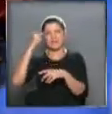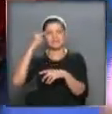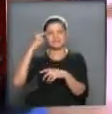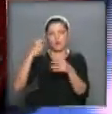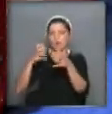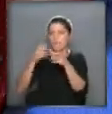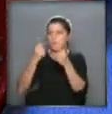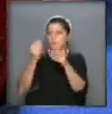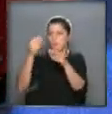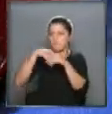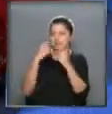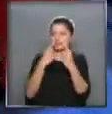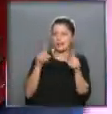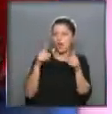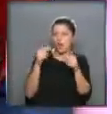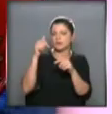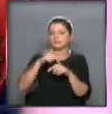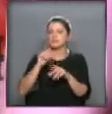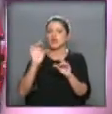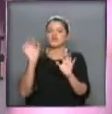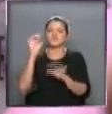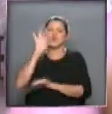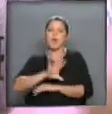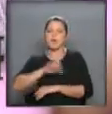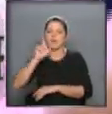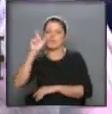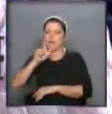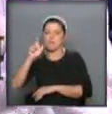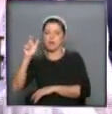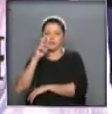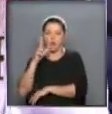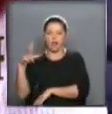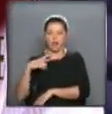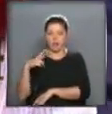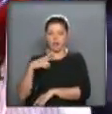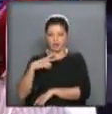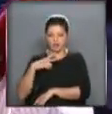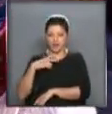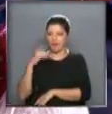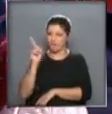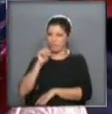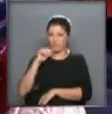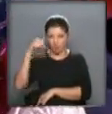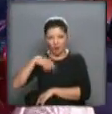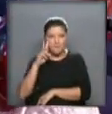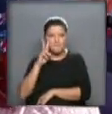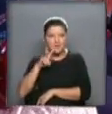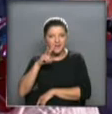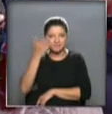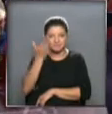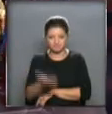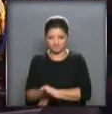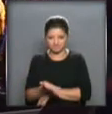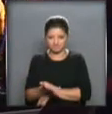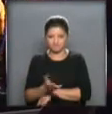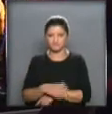son para gente que tiene gran adquisición económica, y sin embargo no lo es, y hoy lo estamos viendo desde aquí. No, voy a tener oportunidad